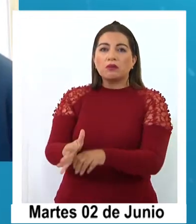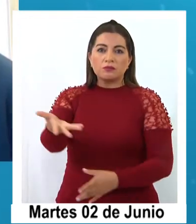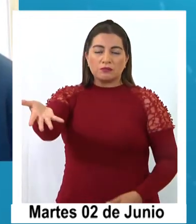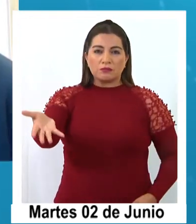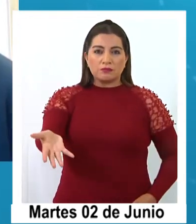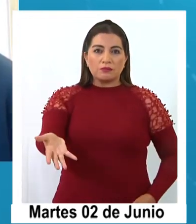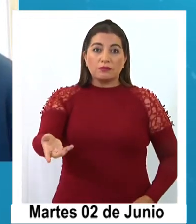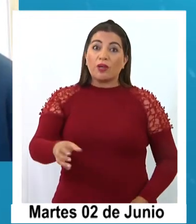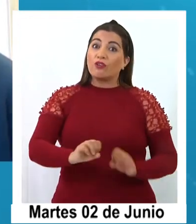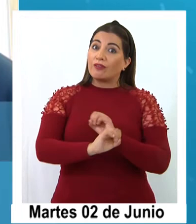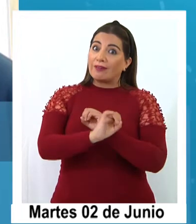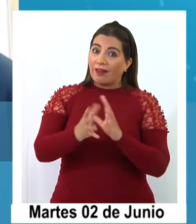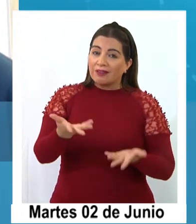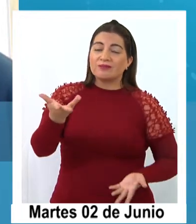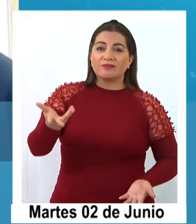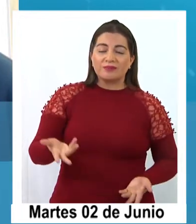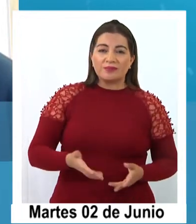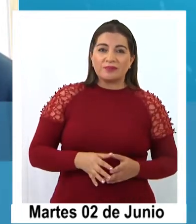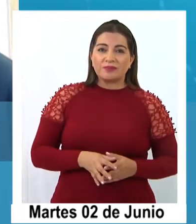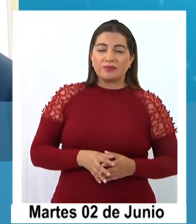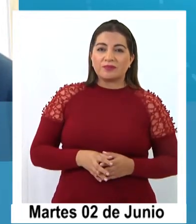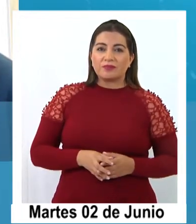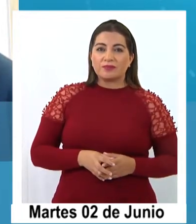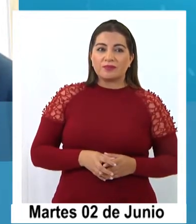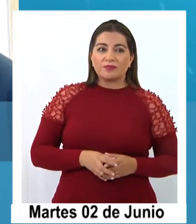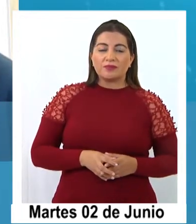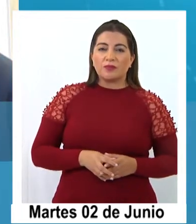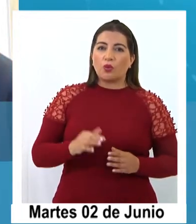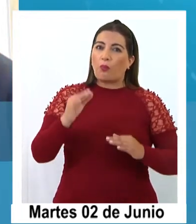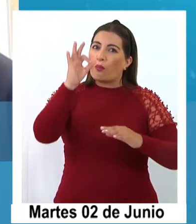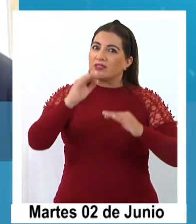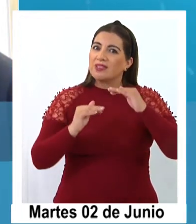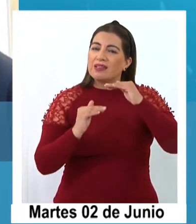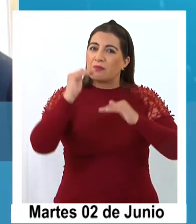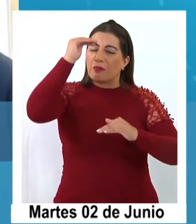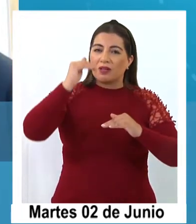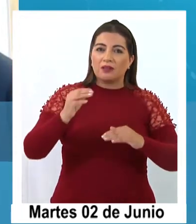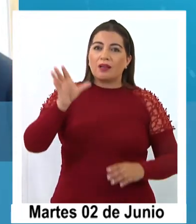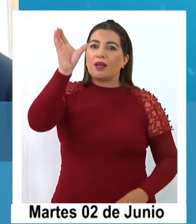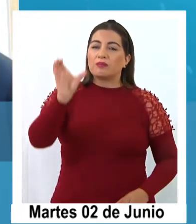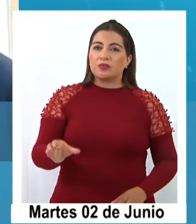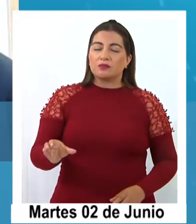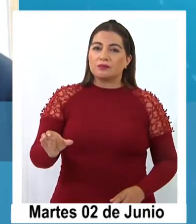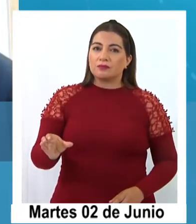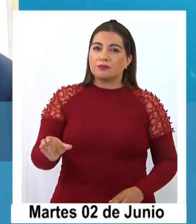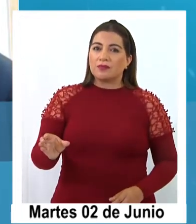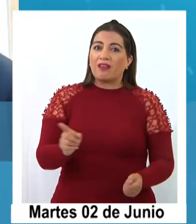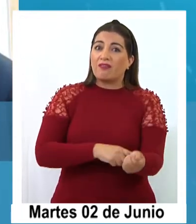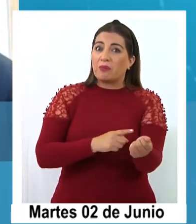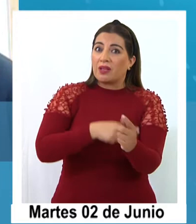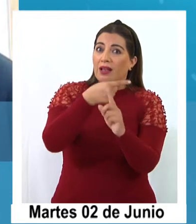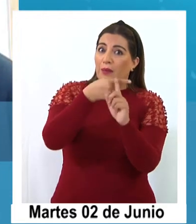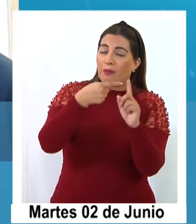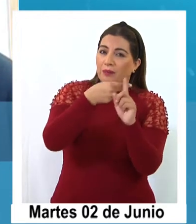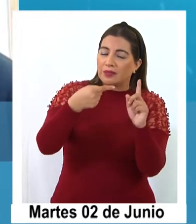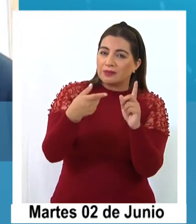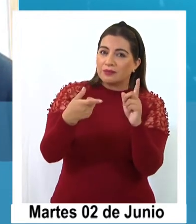pero claramente, no están, hay un nivel altísimo de gente de clase media,